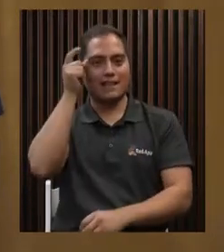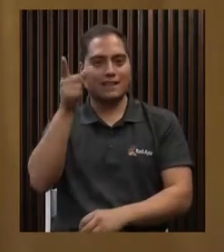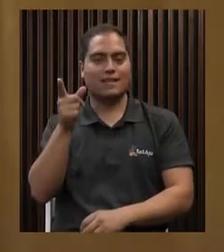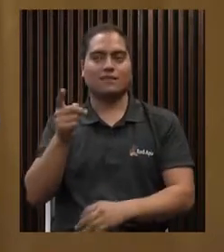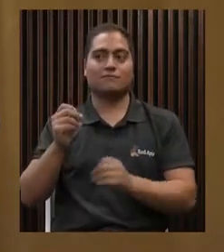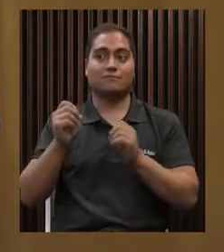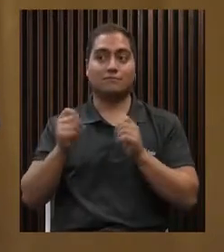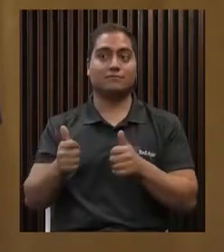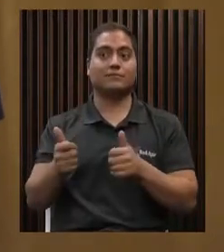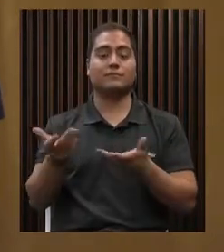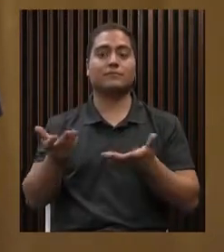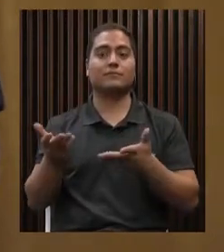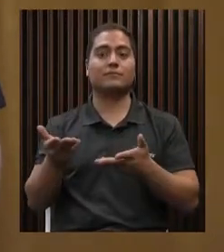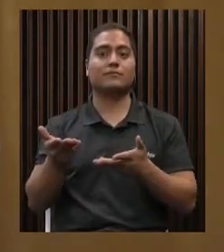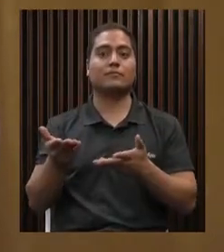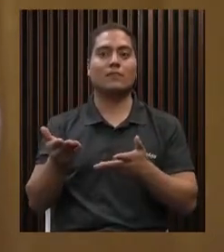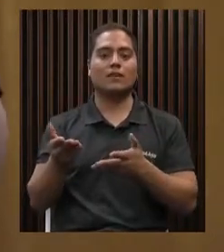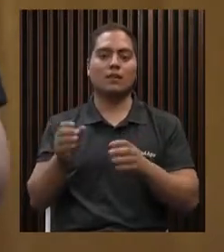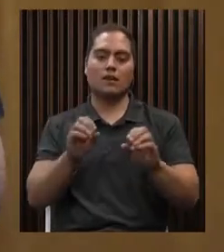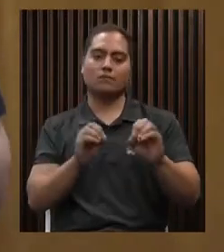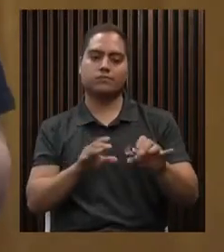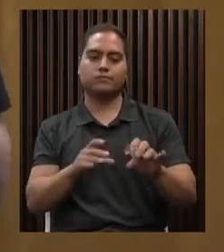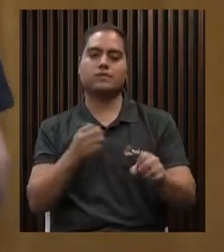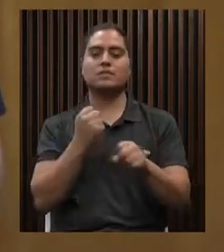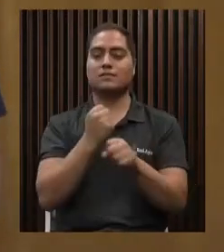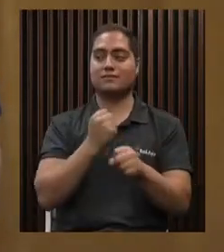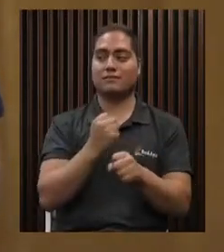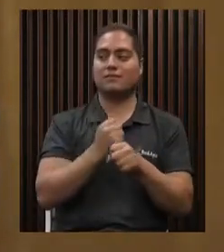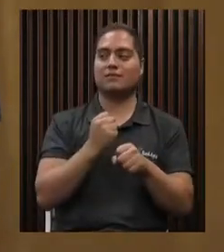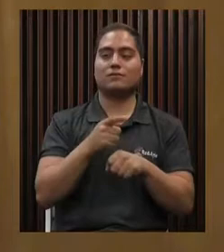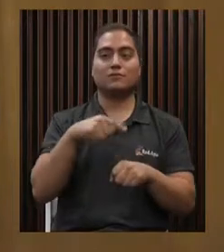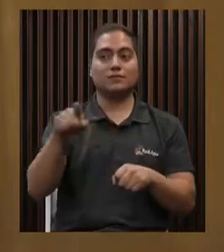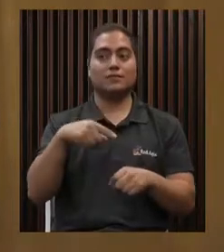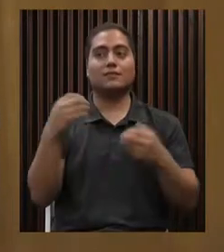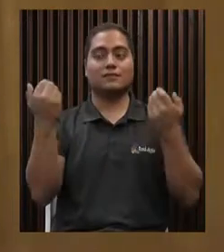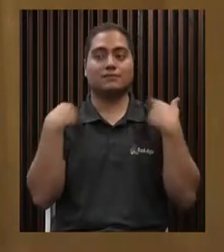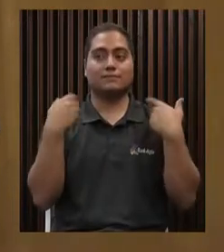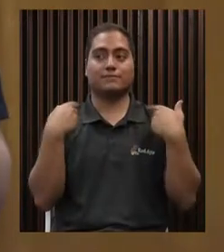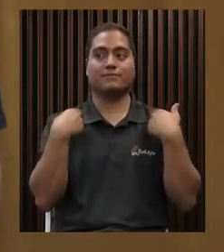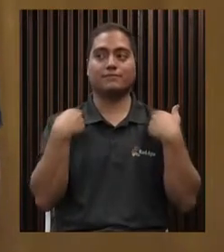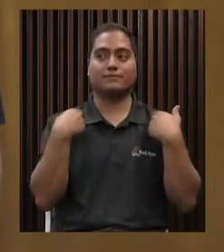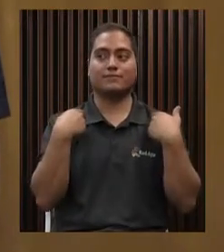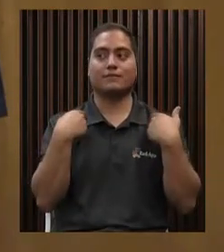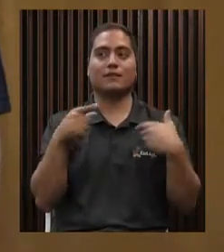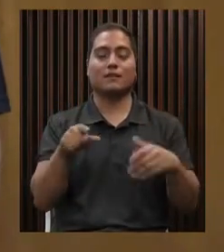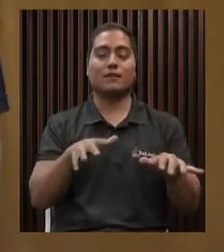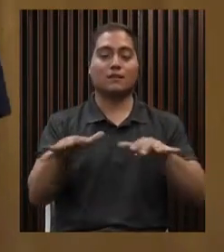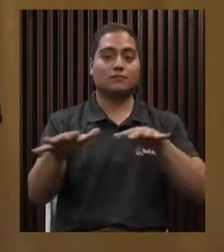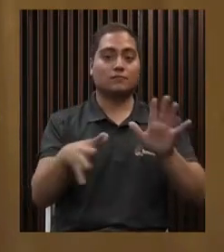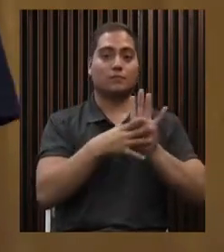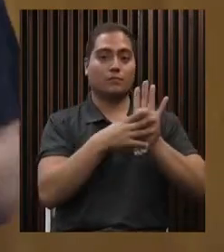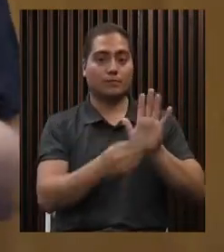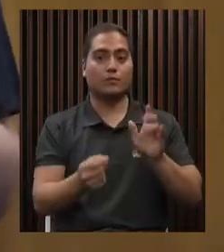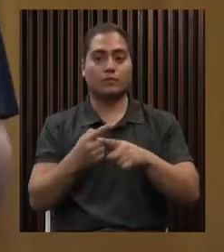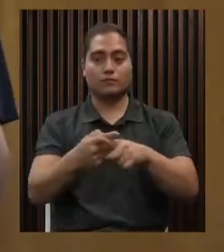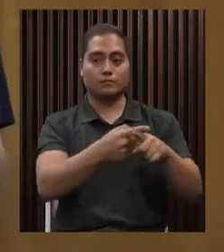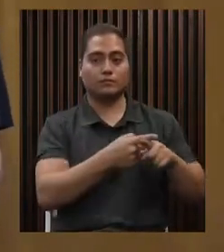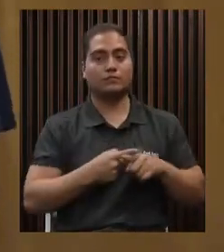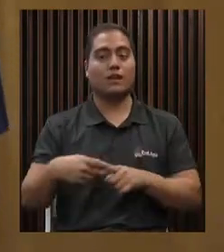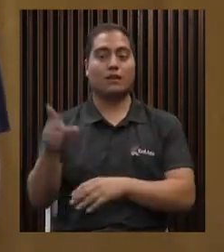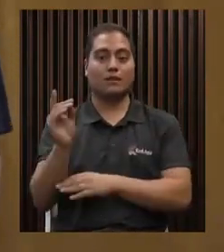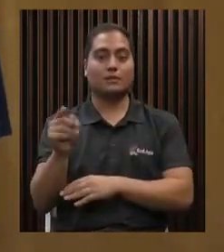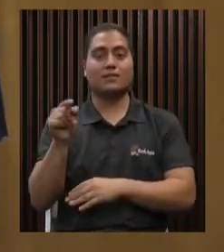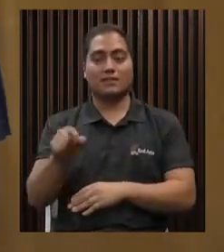bien con respecto a la forma en que ustedes trabajan y lo ponen en práctica, el modelo social de discapacidad lo que dice es que